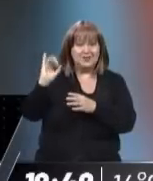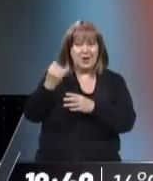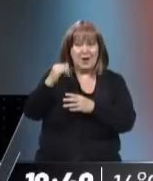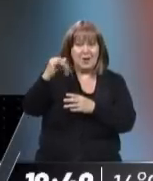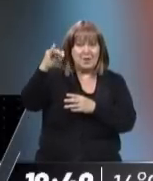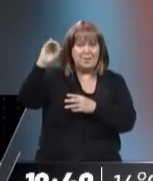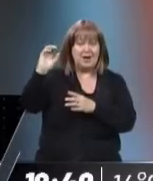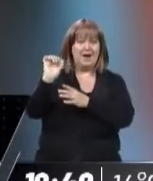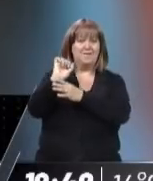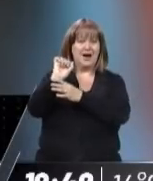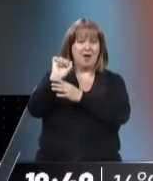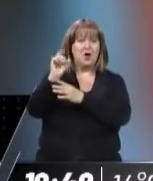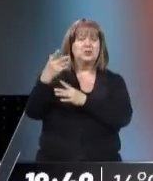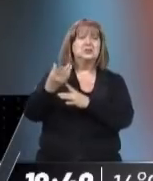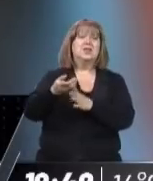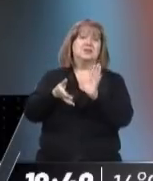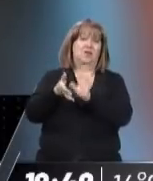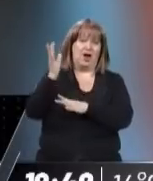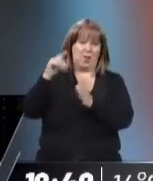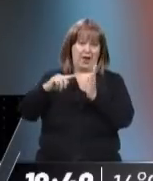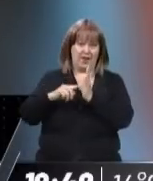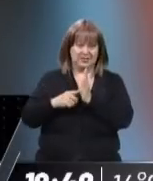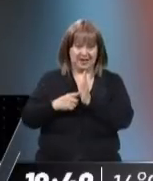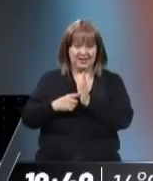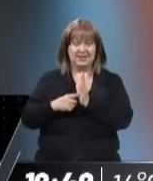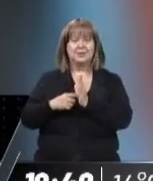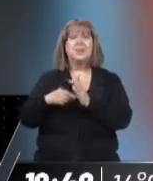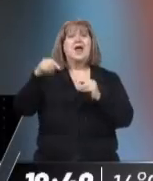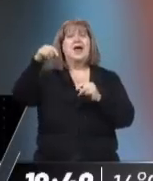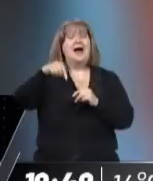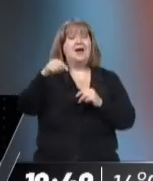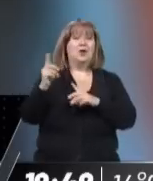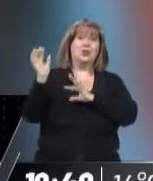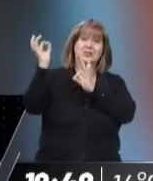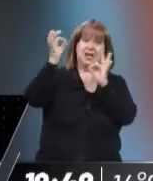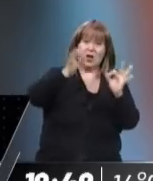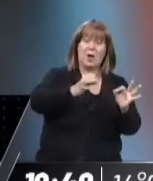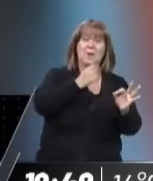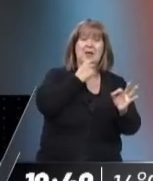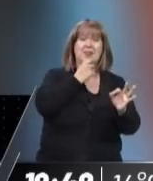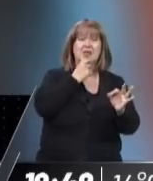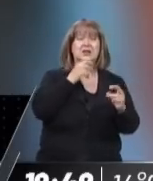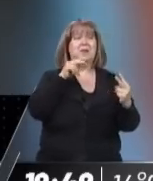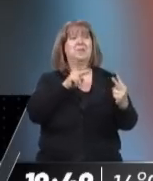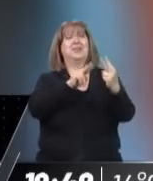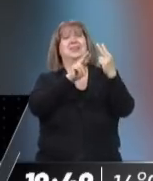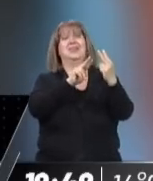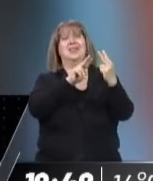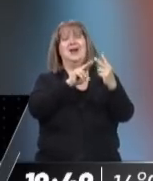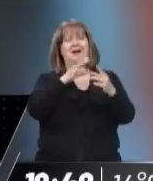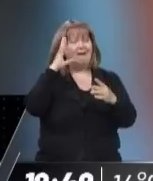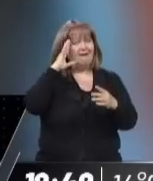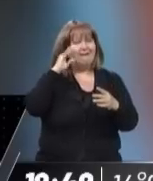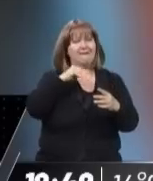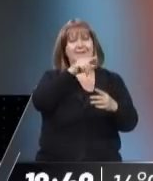muy, muy triste por esta partida. Pero bueno, ellos ahí se conocen y ellos obviamente empiezan ese amor. Cuando